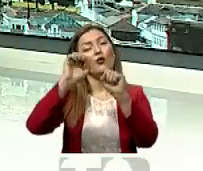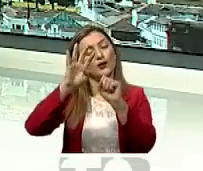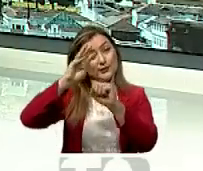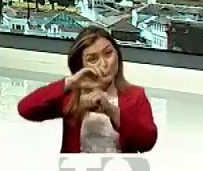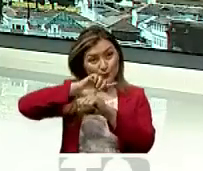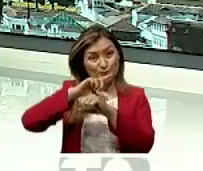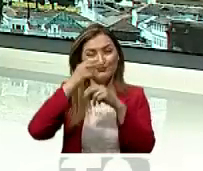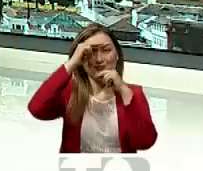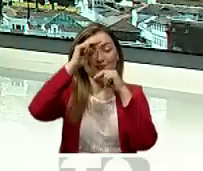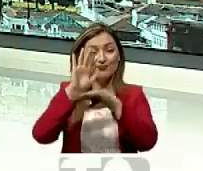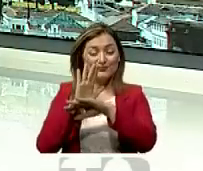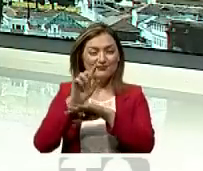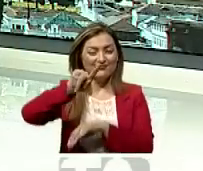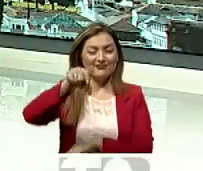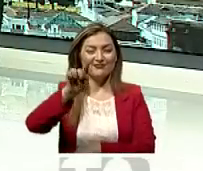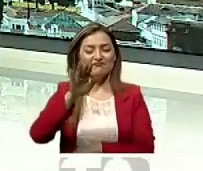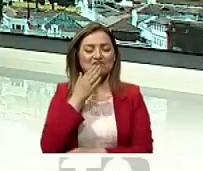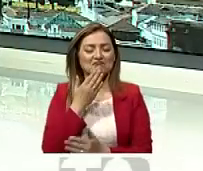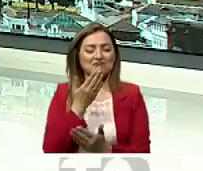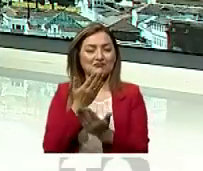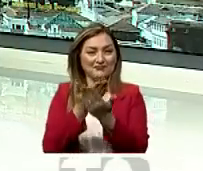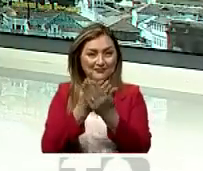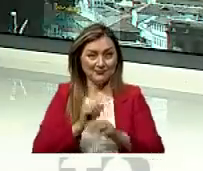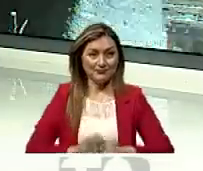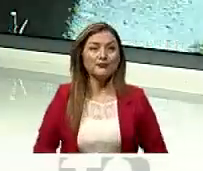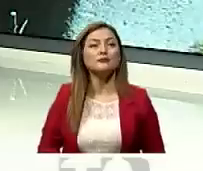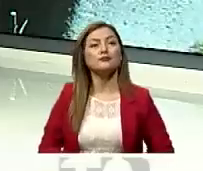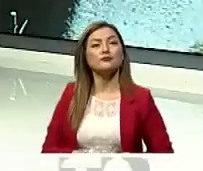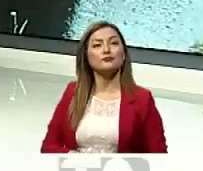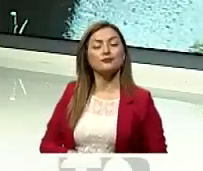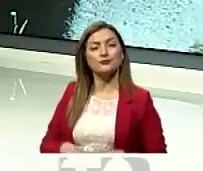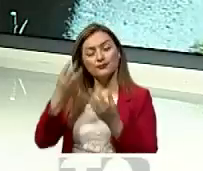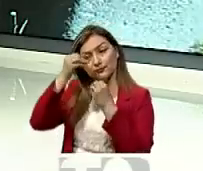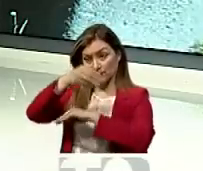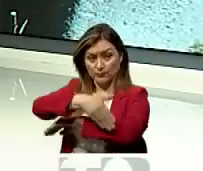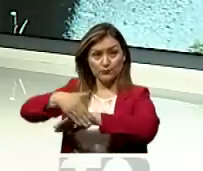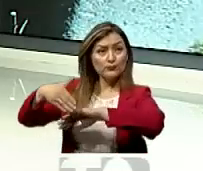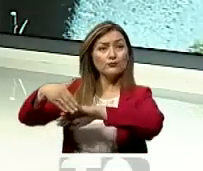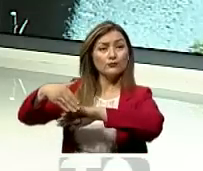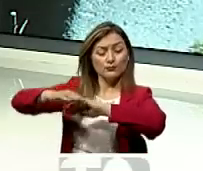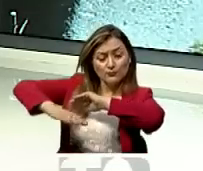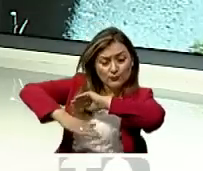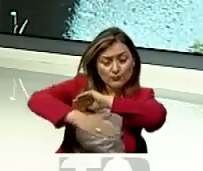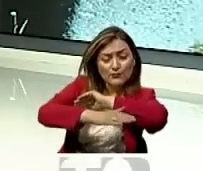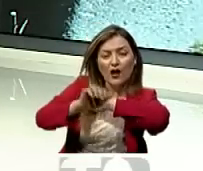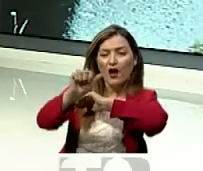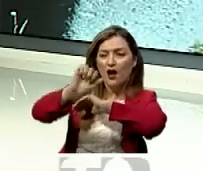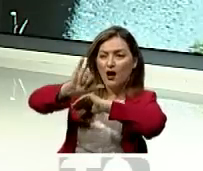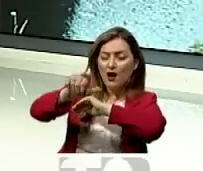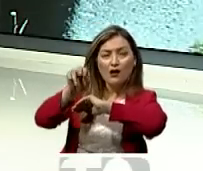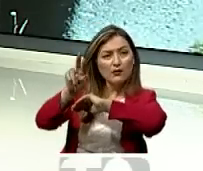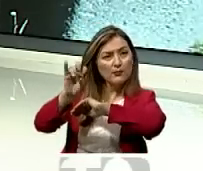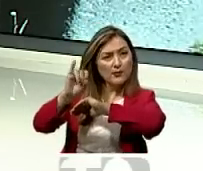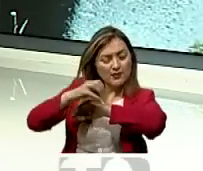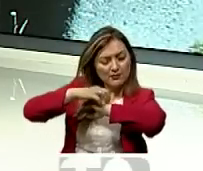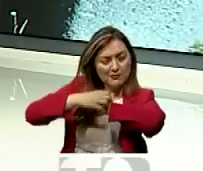6:46. Gracias por continuar con nosotros. Ahora les contamos que en la quebrada de la Ajaví se está desprendiendo el talud y esto genera